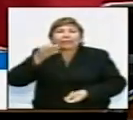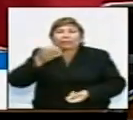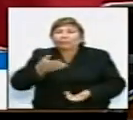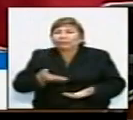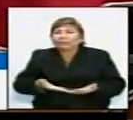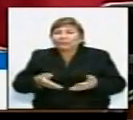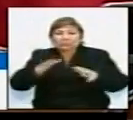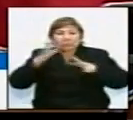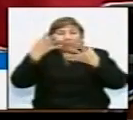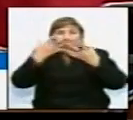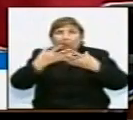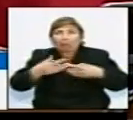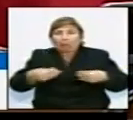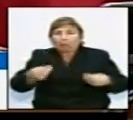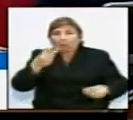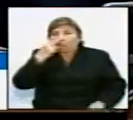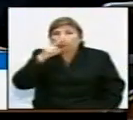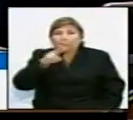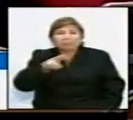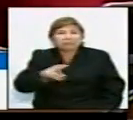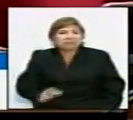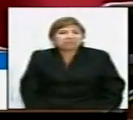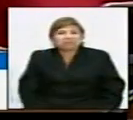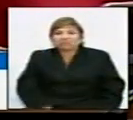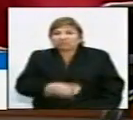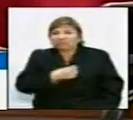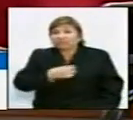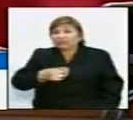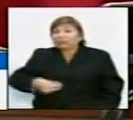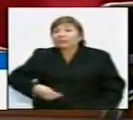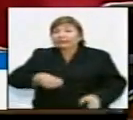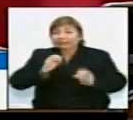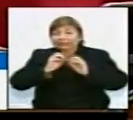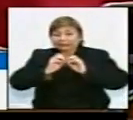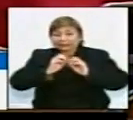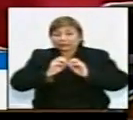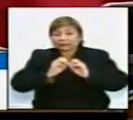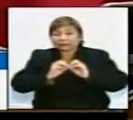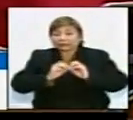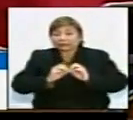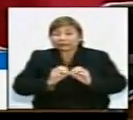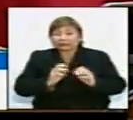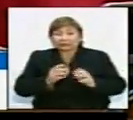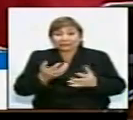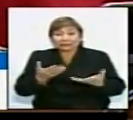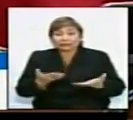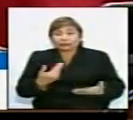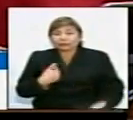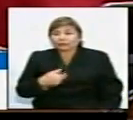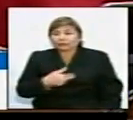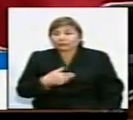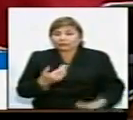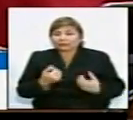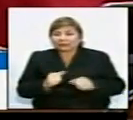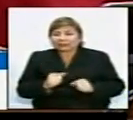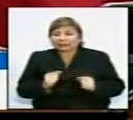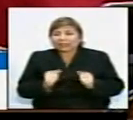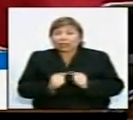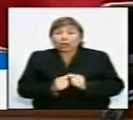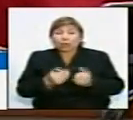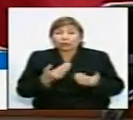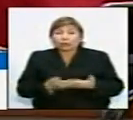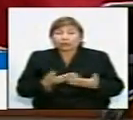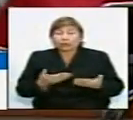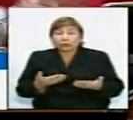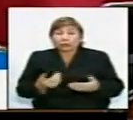son invisibles en el Ministerio. Y eso es algo que tenemos que corregir. Entonces, lo que estamos tratando de forma